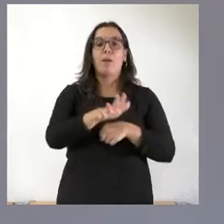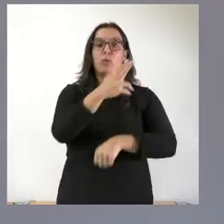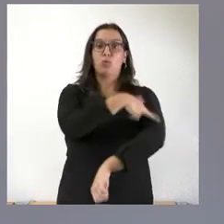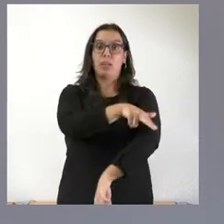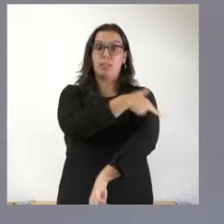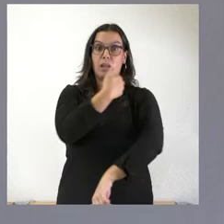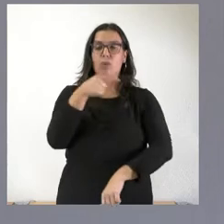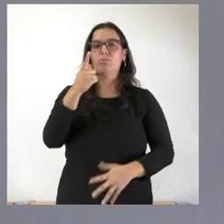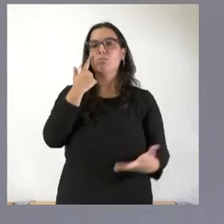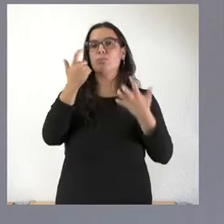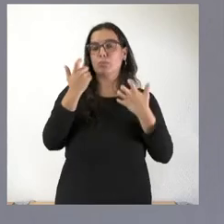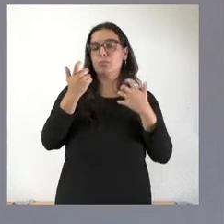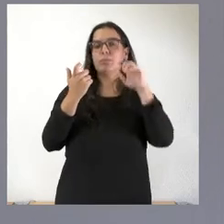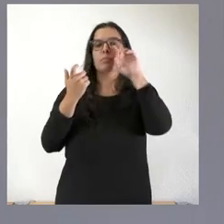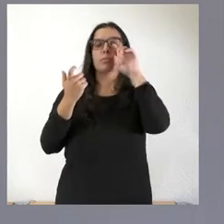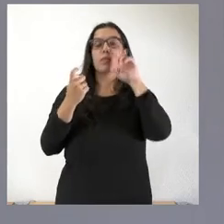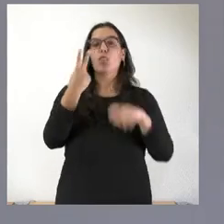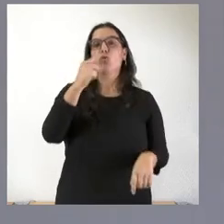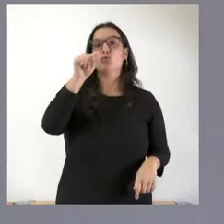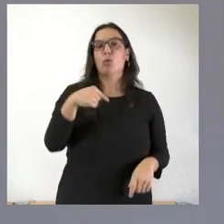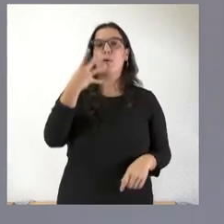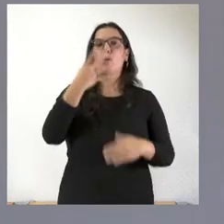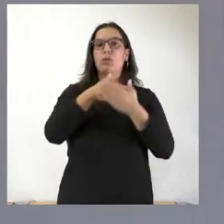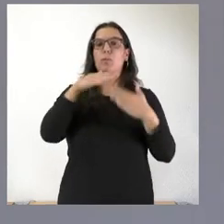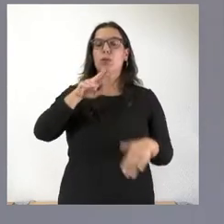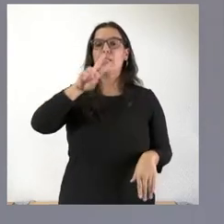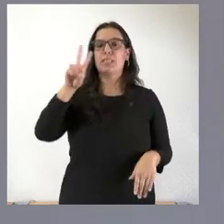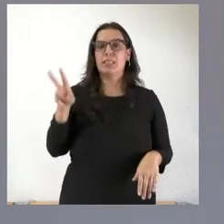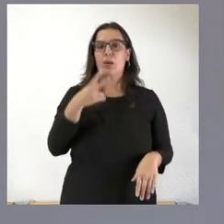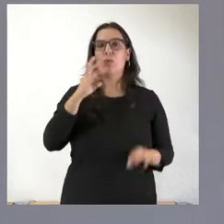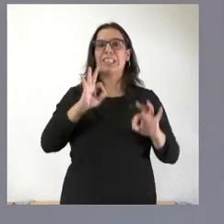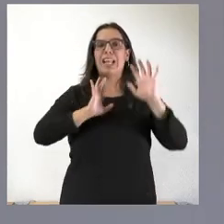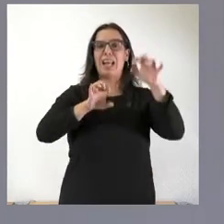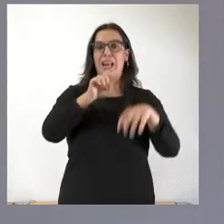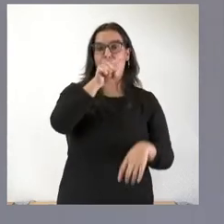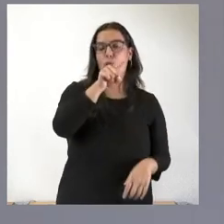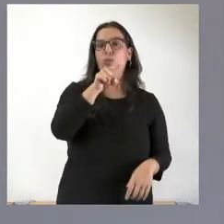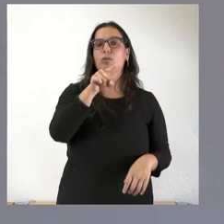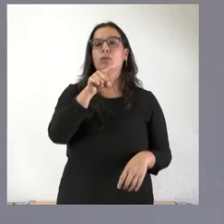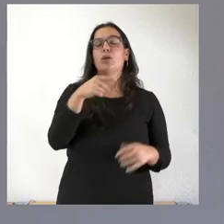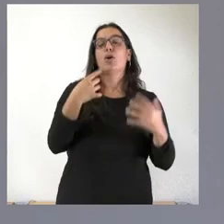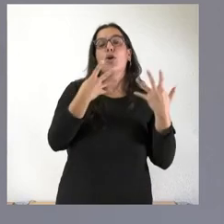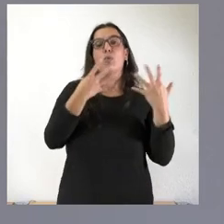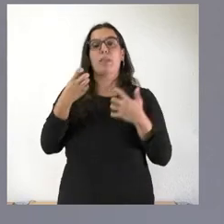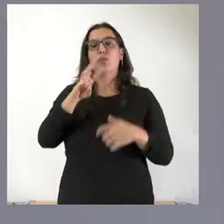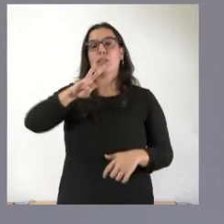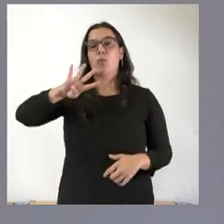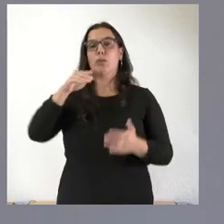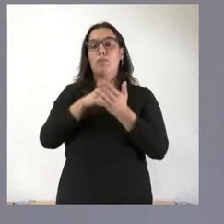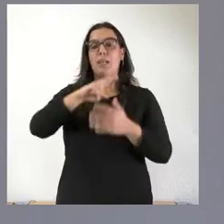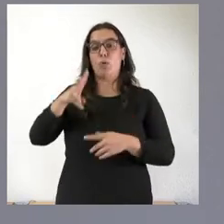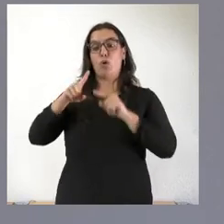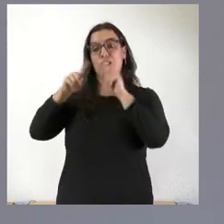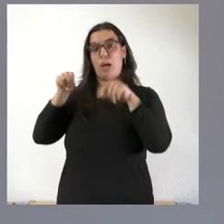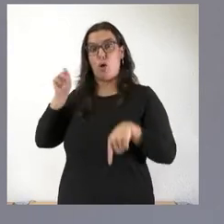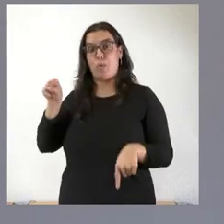son destacables actuaciones por 2,4 millones de euros en León, por 934.000 euros en Segovia,